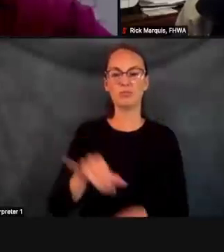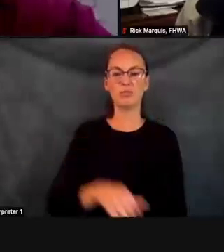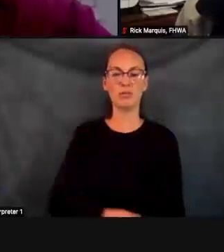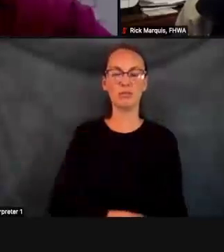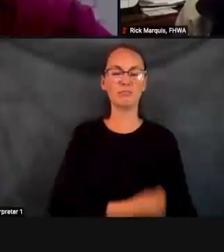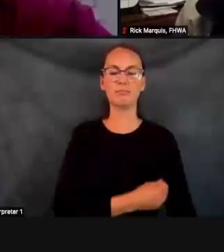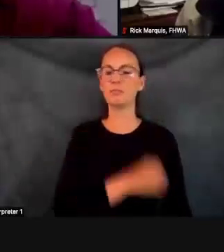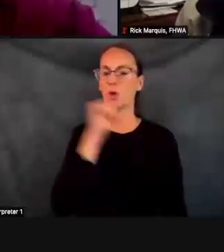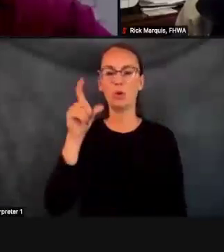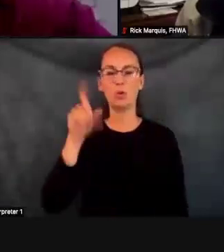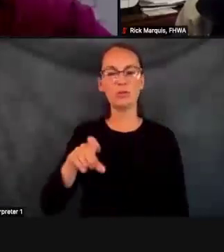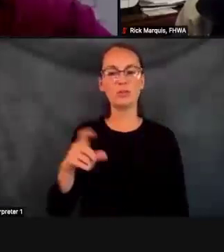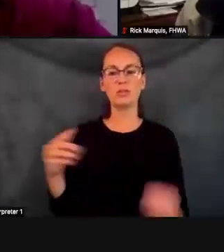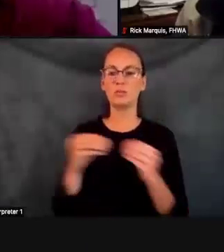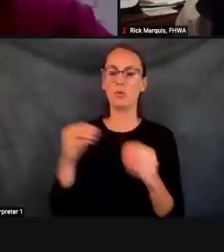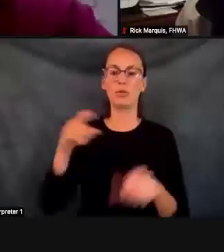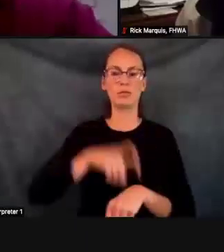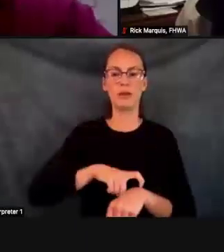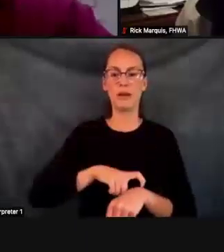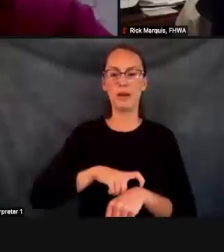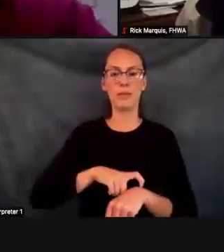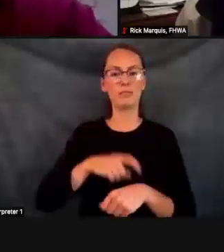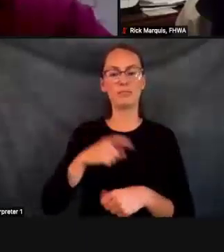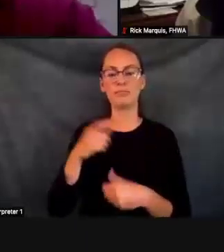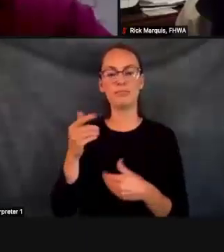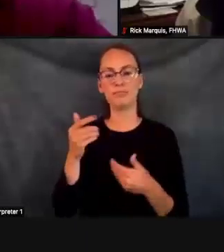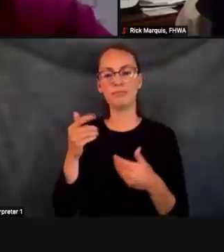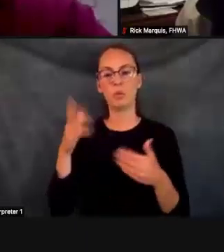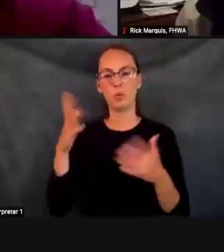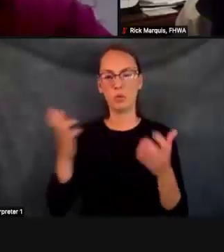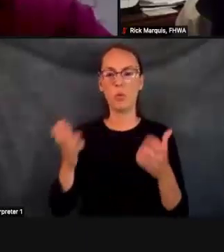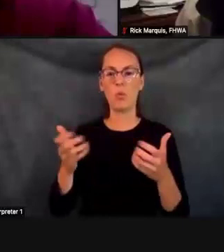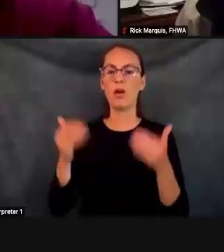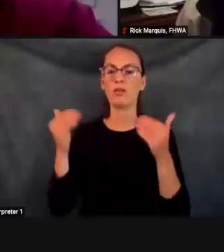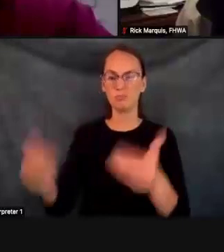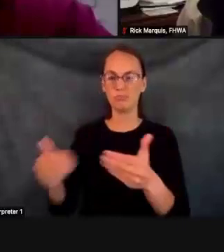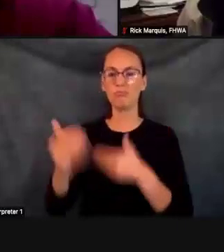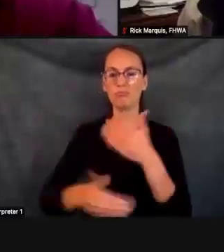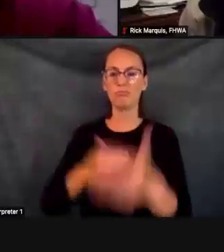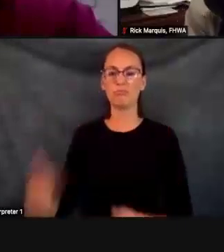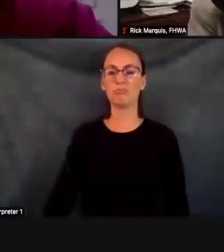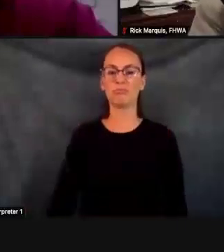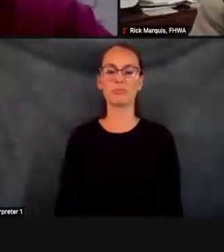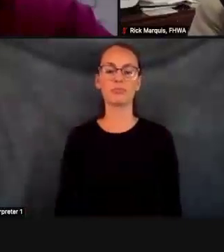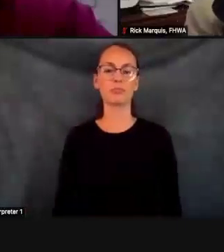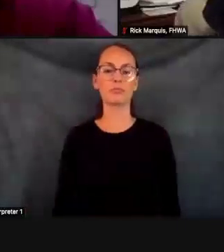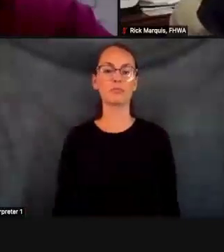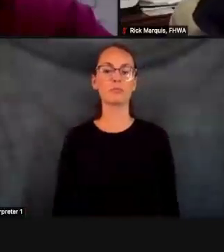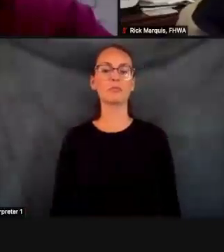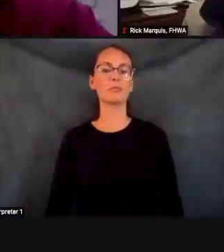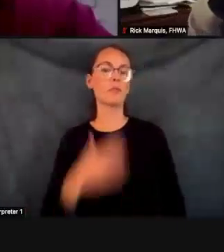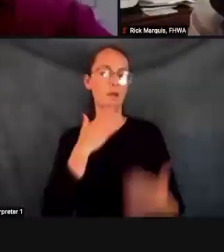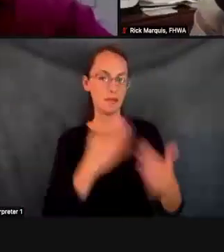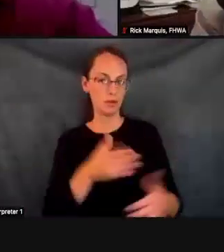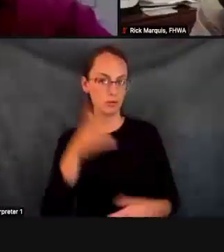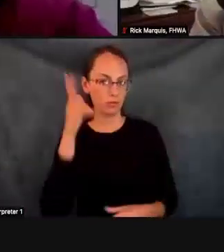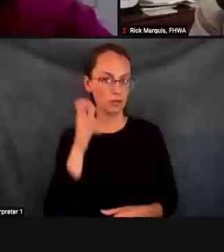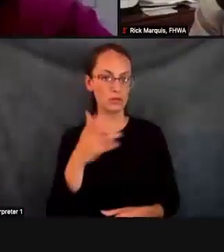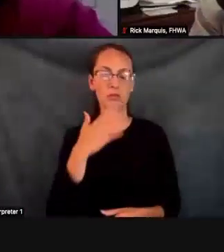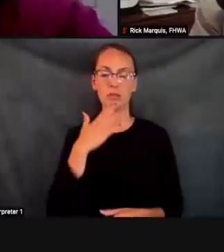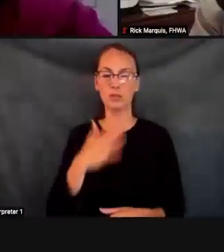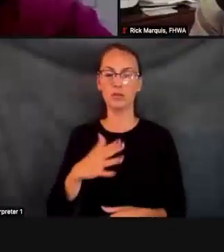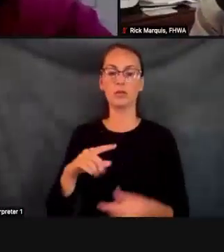tiempo para presentar sus posiciones. Muchísimas gracias. Thank you, Mr. Sarver. Next up is Barry